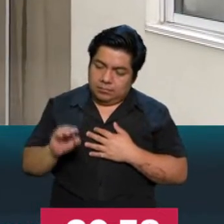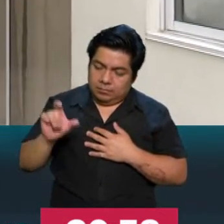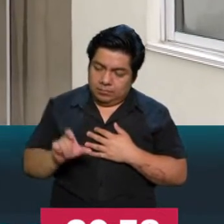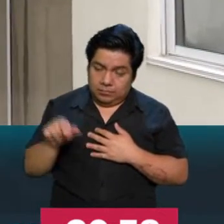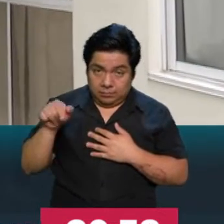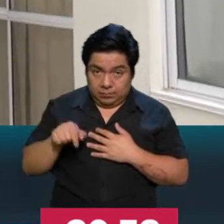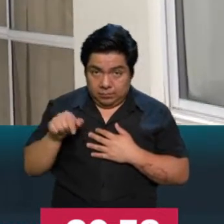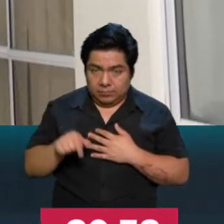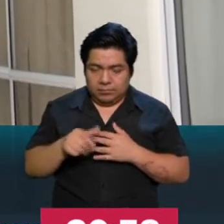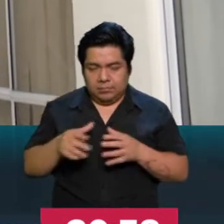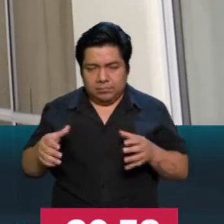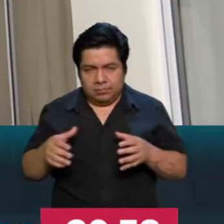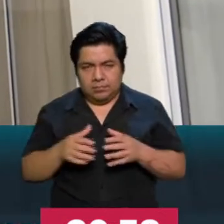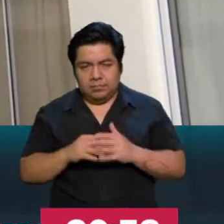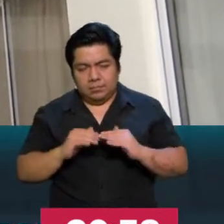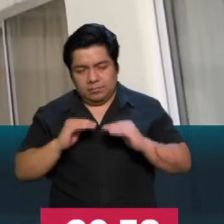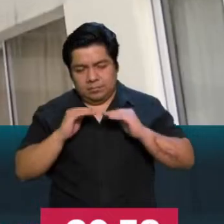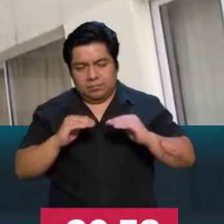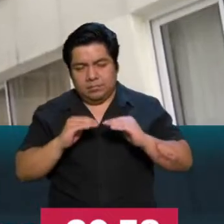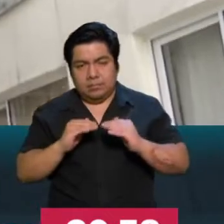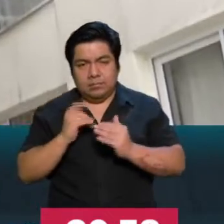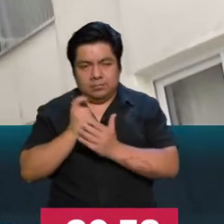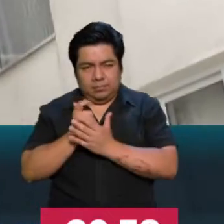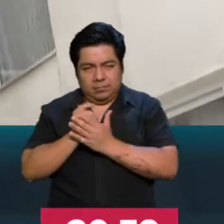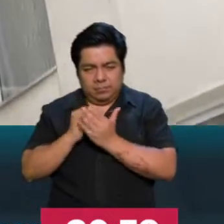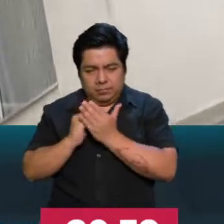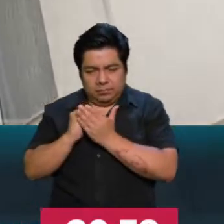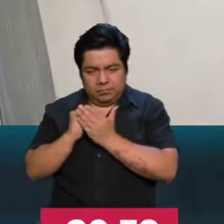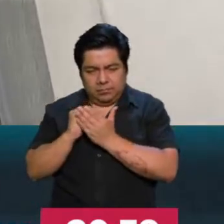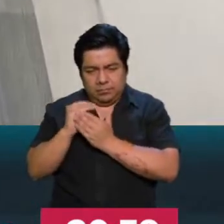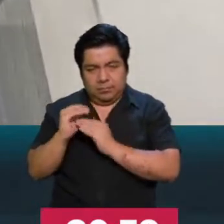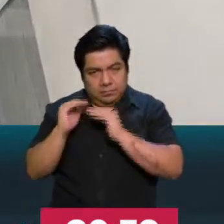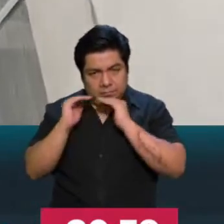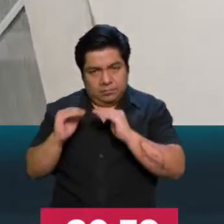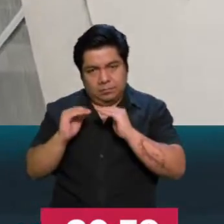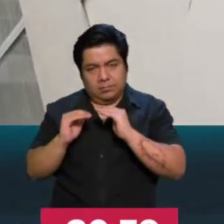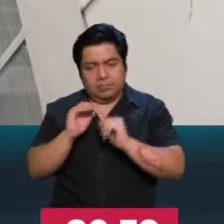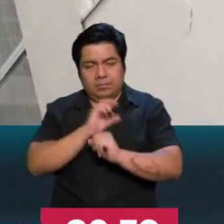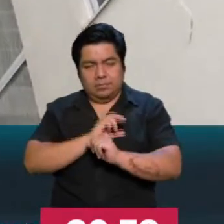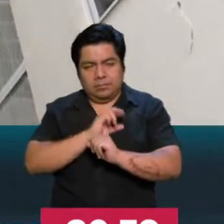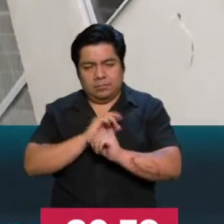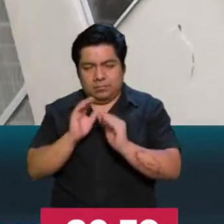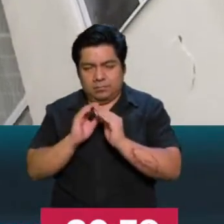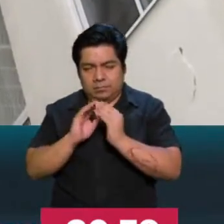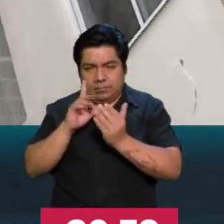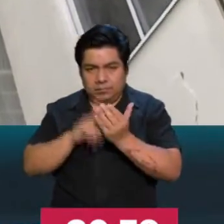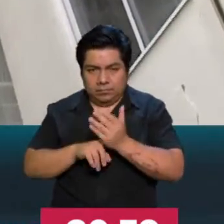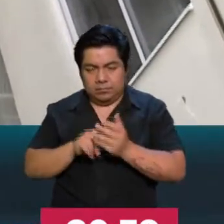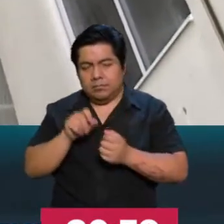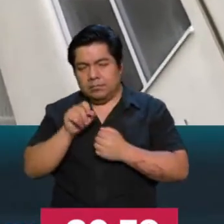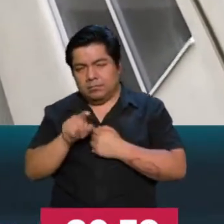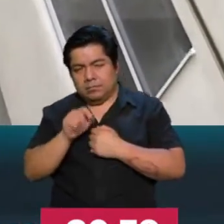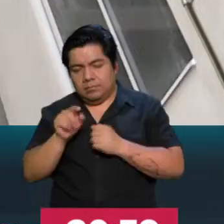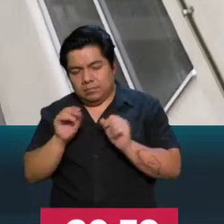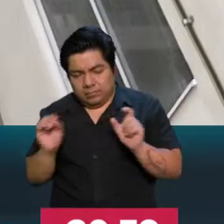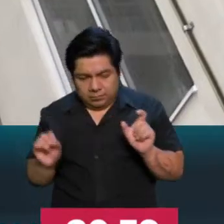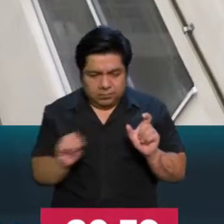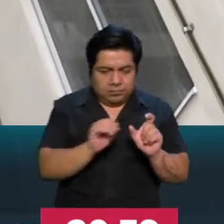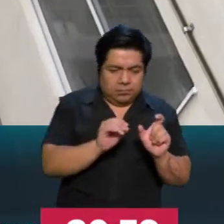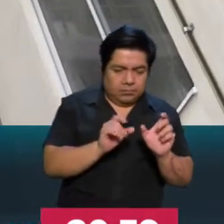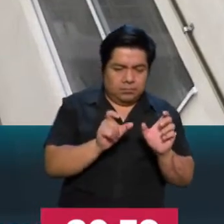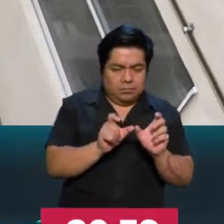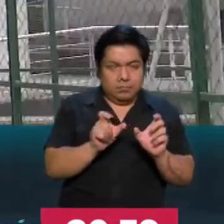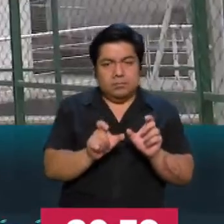estos límites al aumento del monto de la renta habitacional, también se incorporará lo